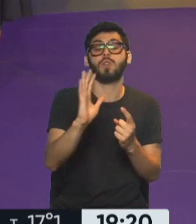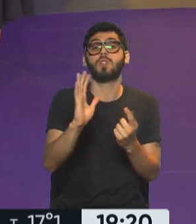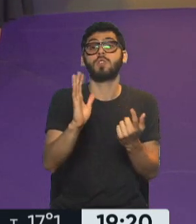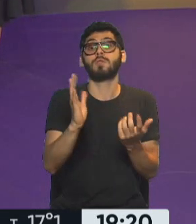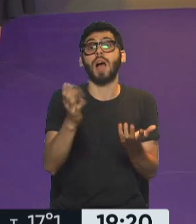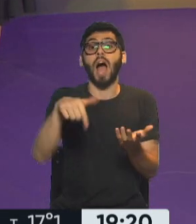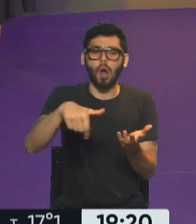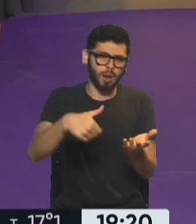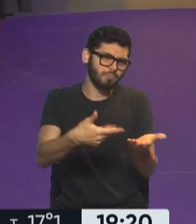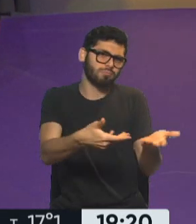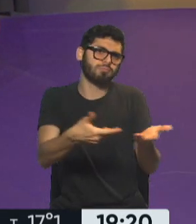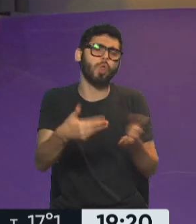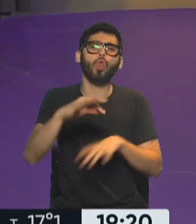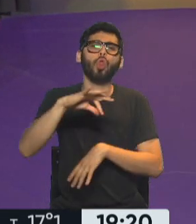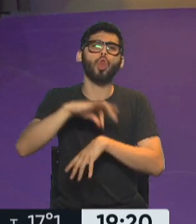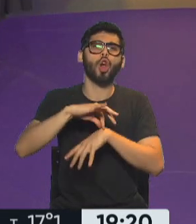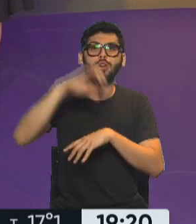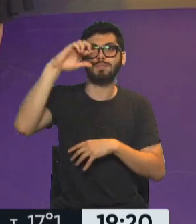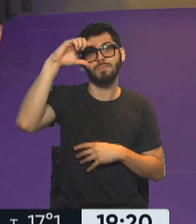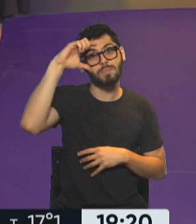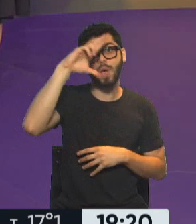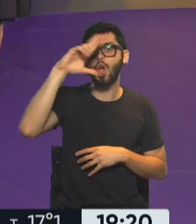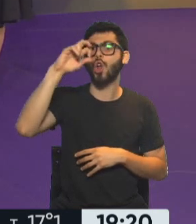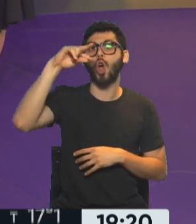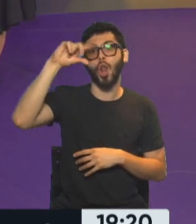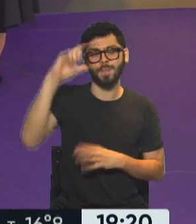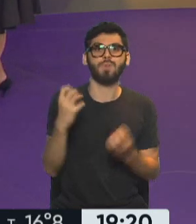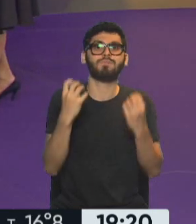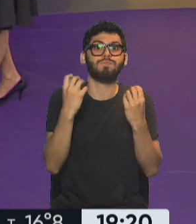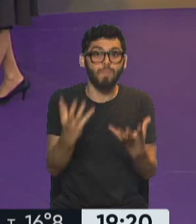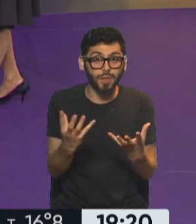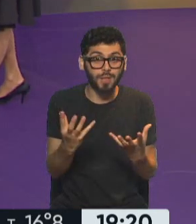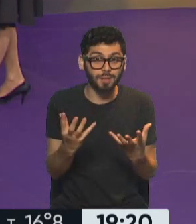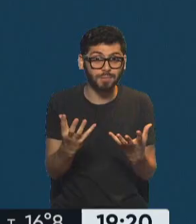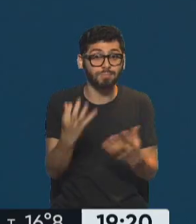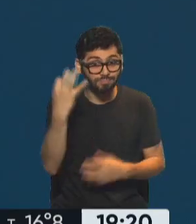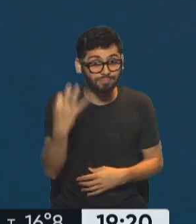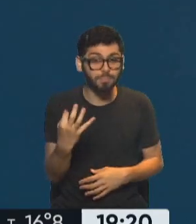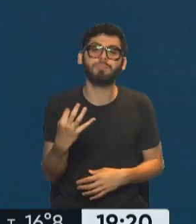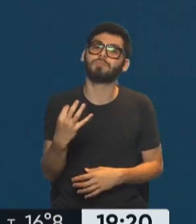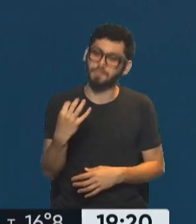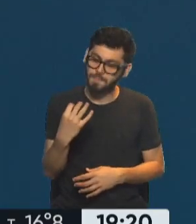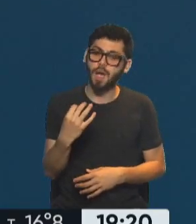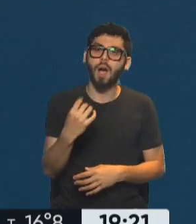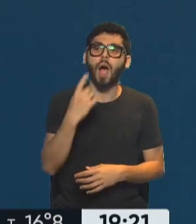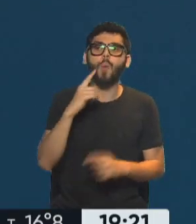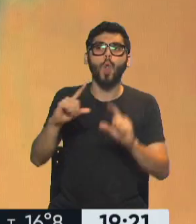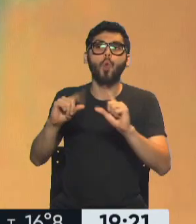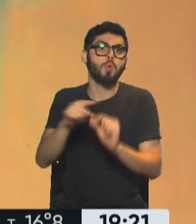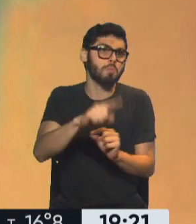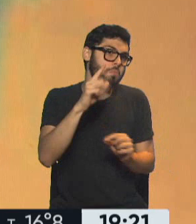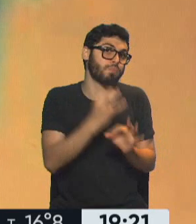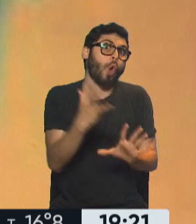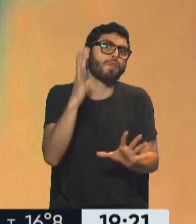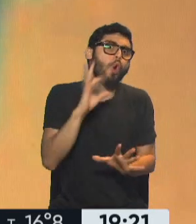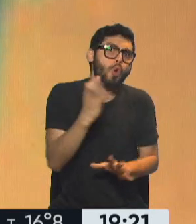datos, invitamos al doctor Sergio Perrone. Buenas tardes, doctor, ¿cómo le va? Como siempre. ¿Qué tal, Diana? Primero para repasar estos números desde su mirada profesional y